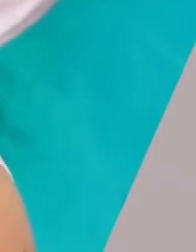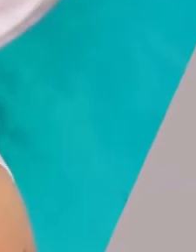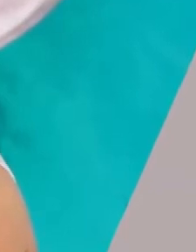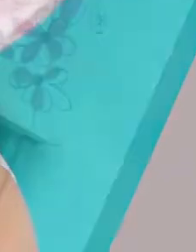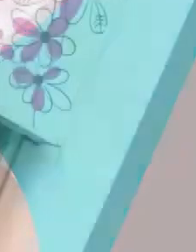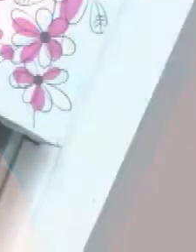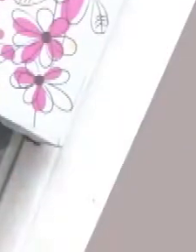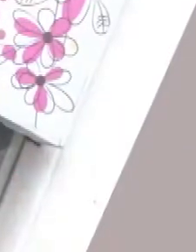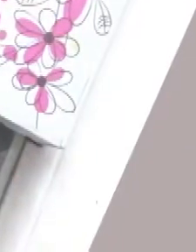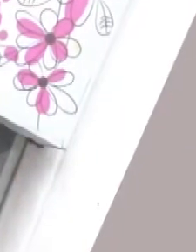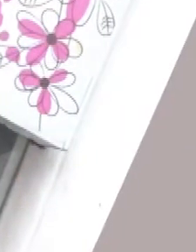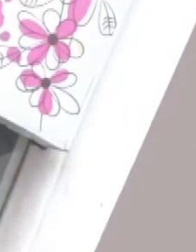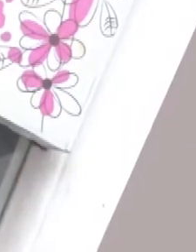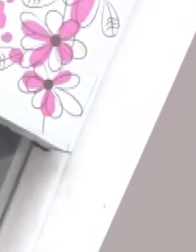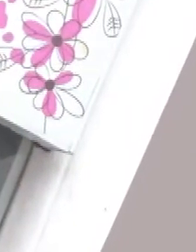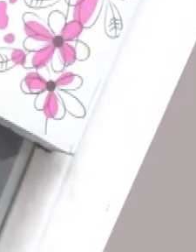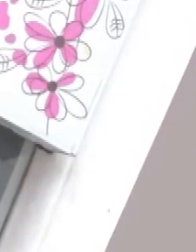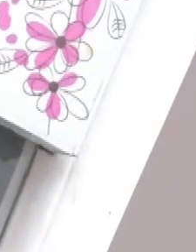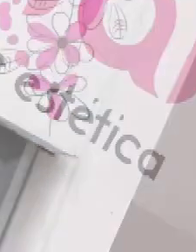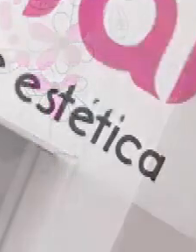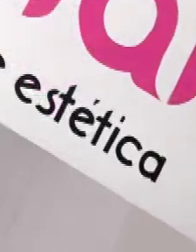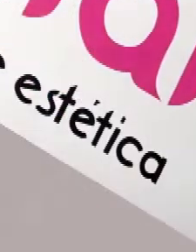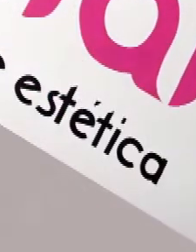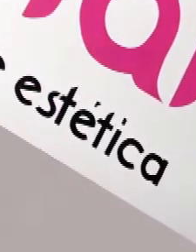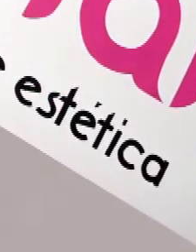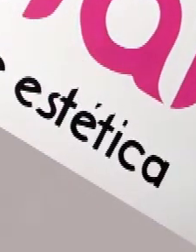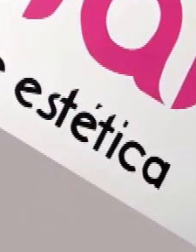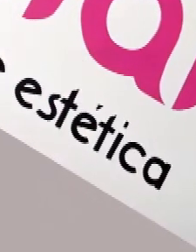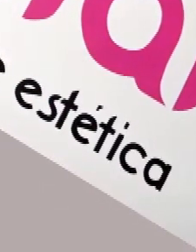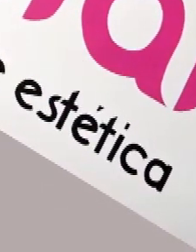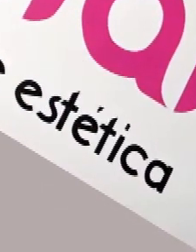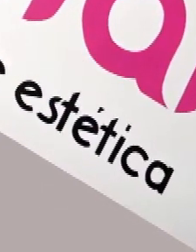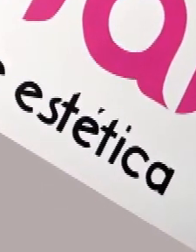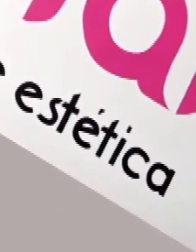Colombia. Aparta tu cita al